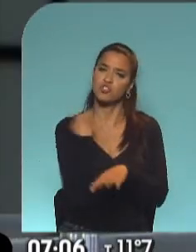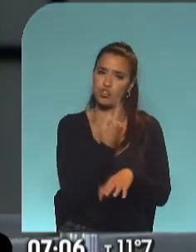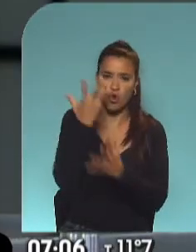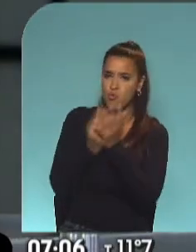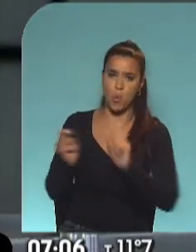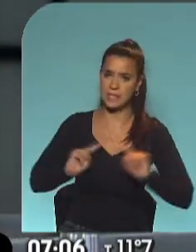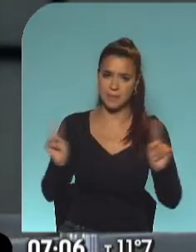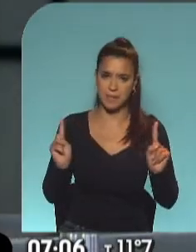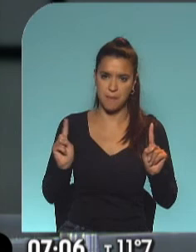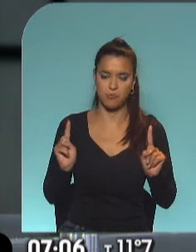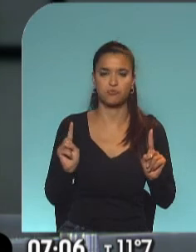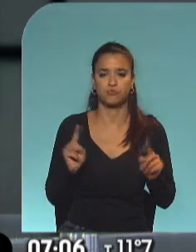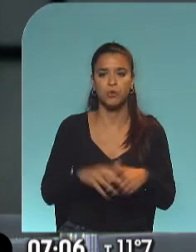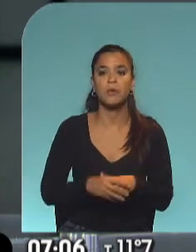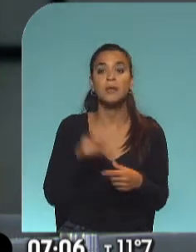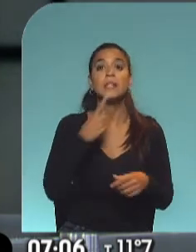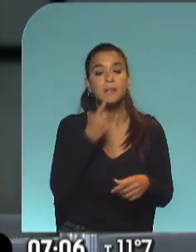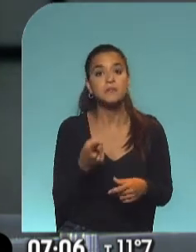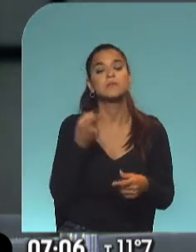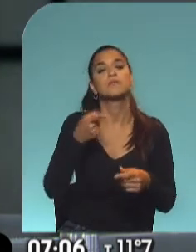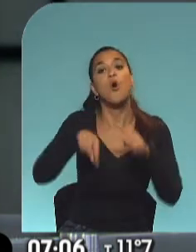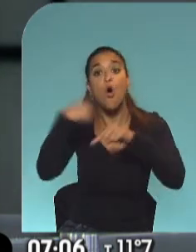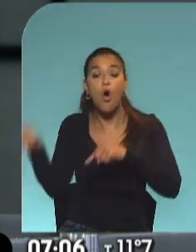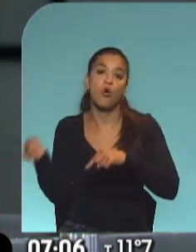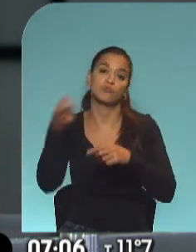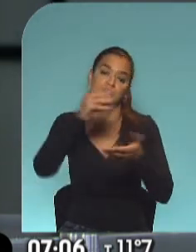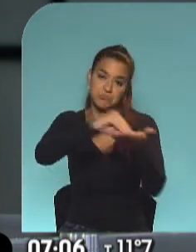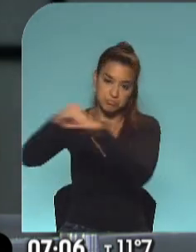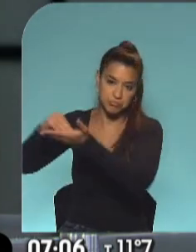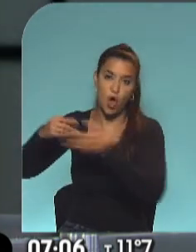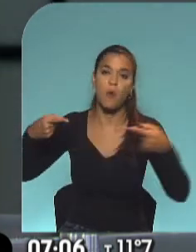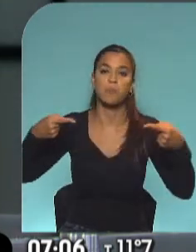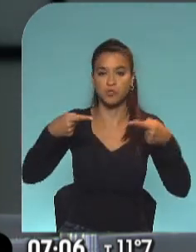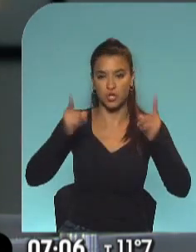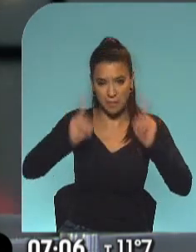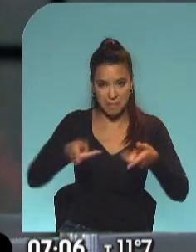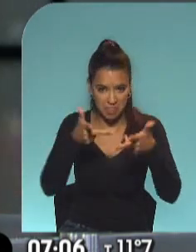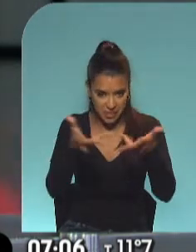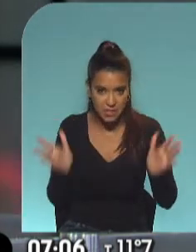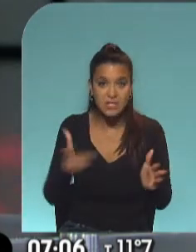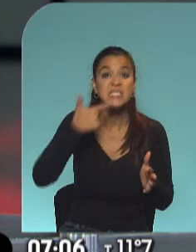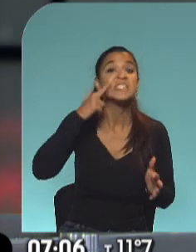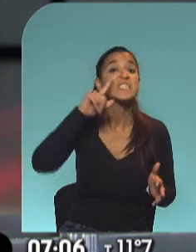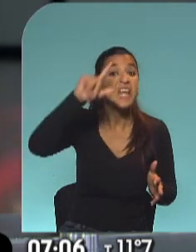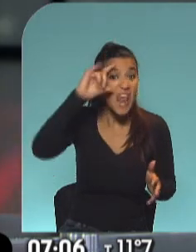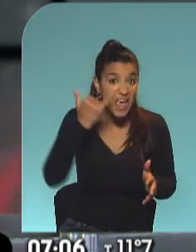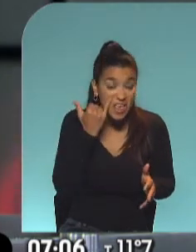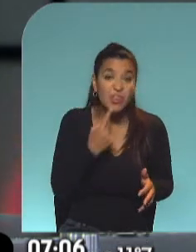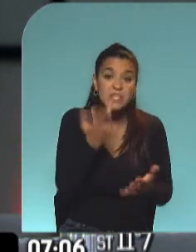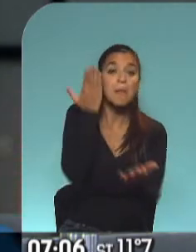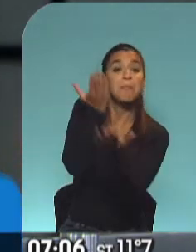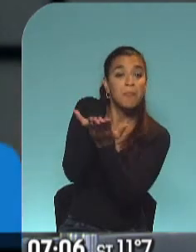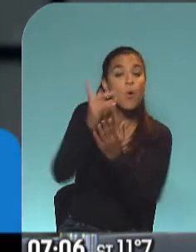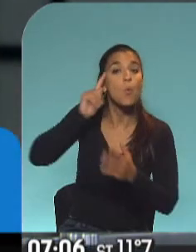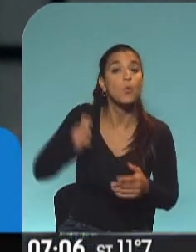que repiten los conceptos otros legisladores opositores. Insisto, Silei dice que presentó este pedido de